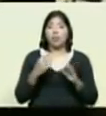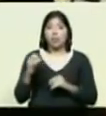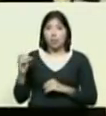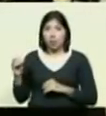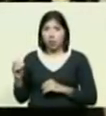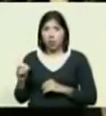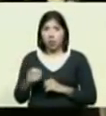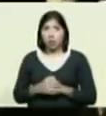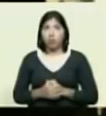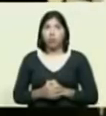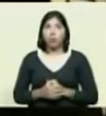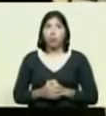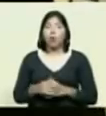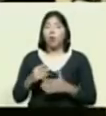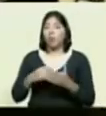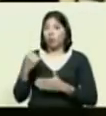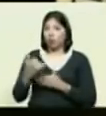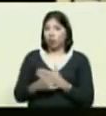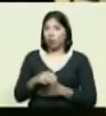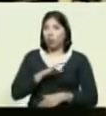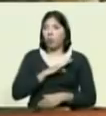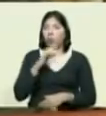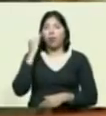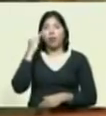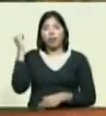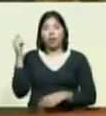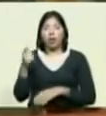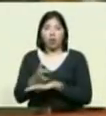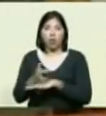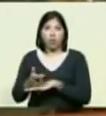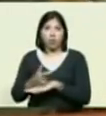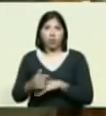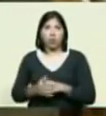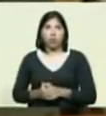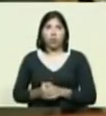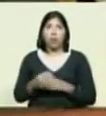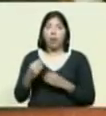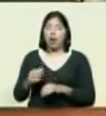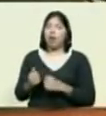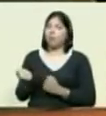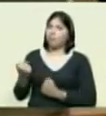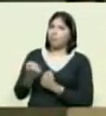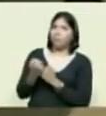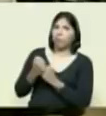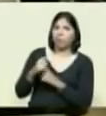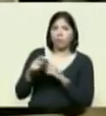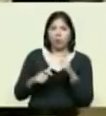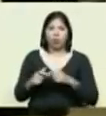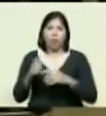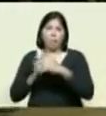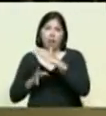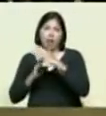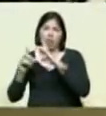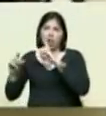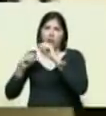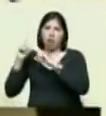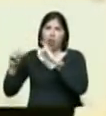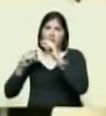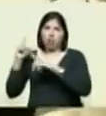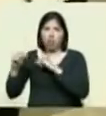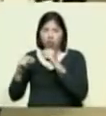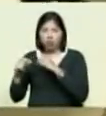plan Vuelta a la Patria, programa ideado por el Ejecutivo Nacional para brindar apoyo a aquellos migrantes que se encuentran en